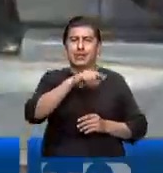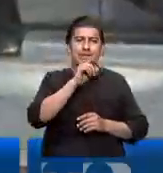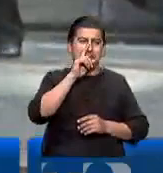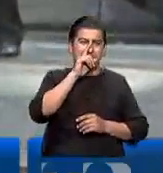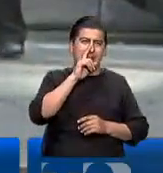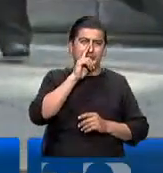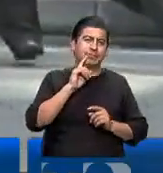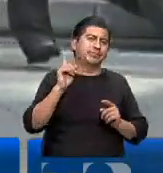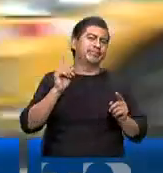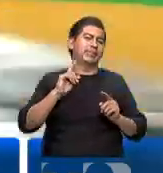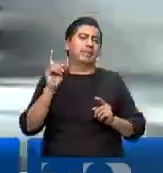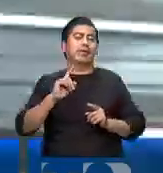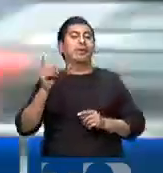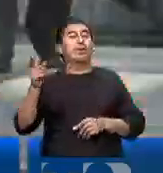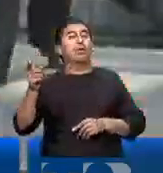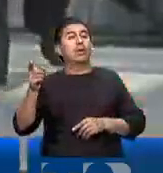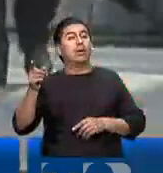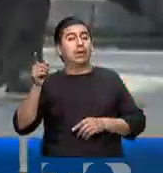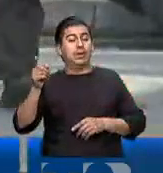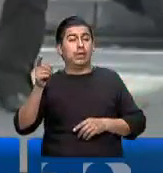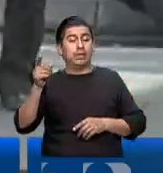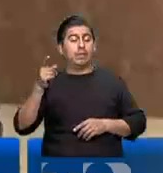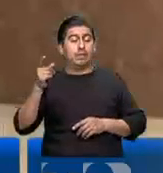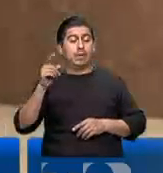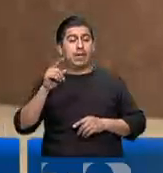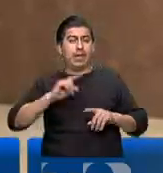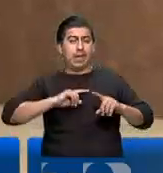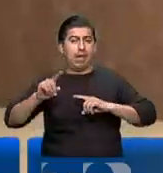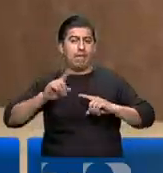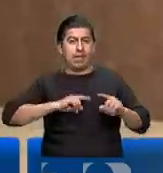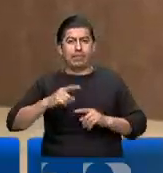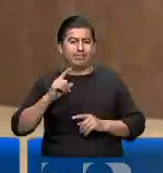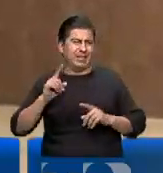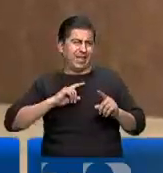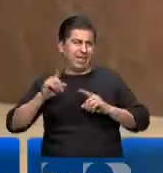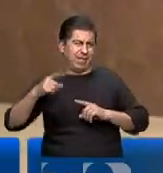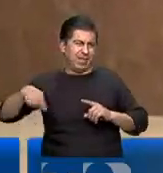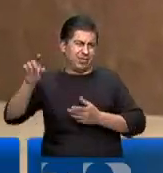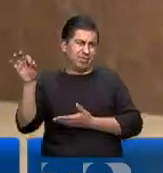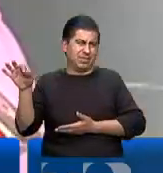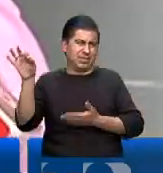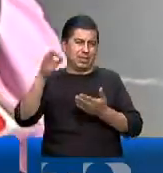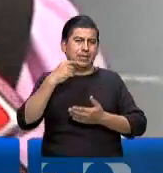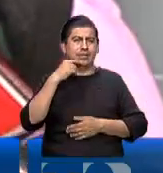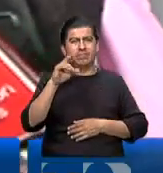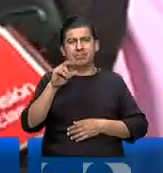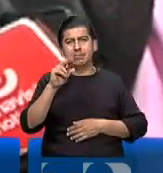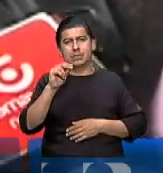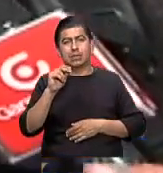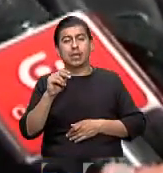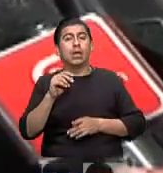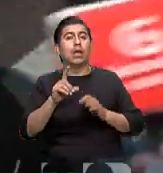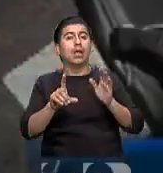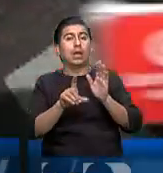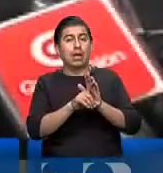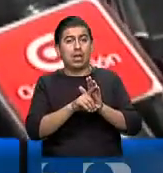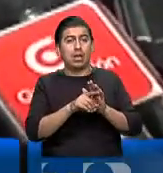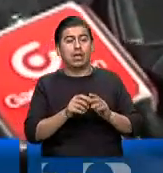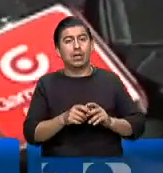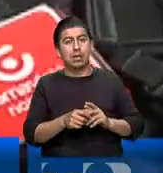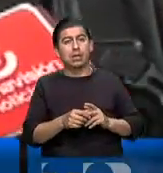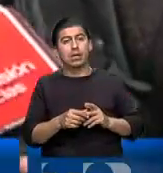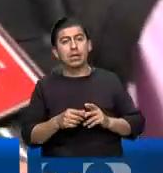contrapone con la propuesta del incremento salarial que trae el sector de los empleadores lo que la ley y la técnica